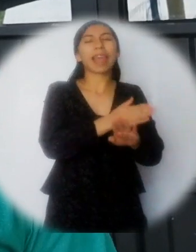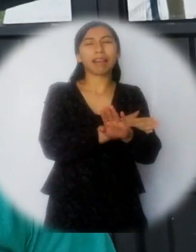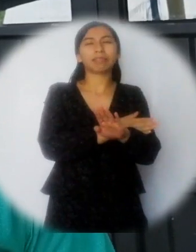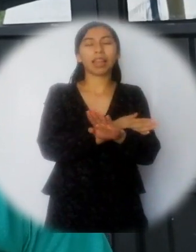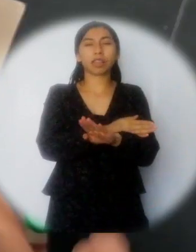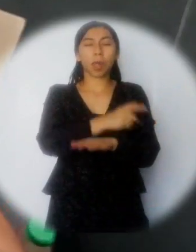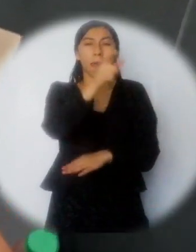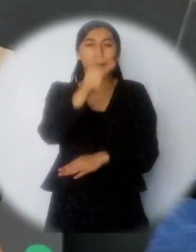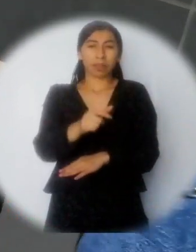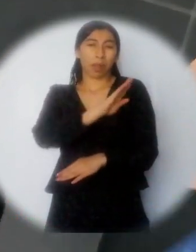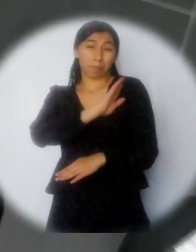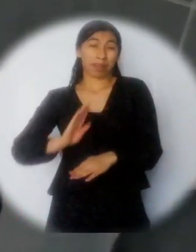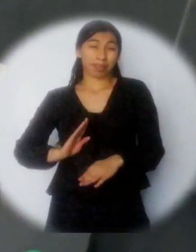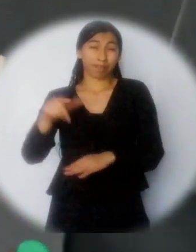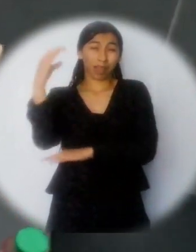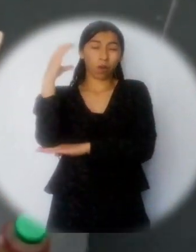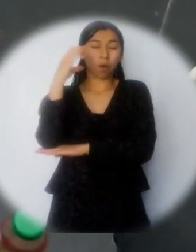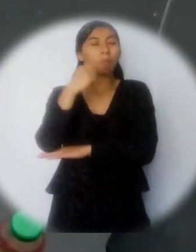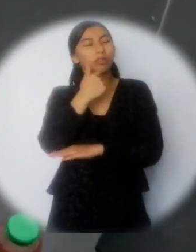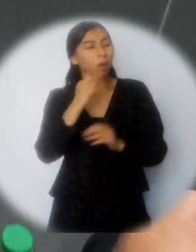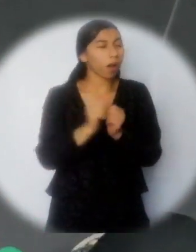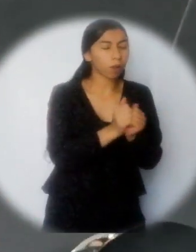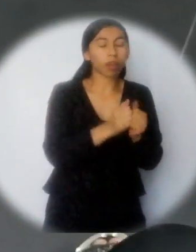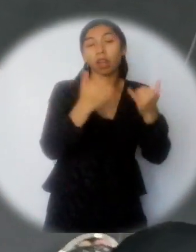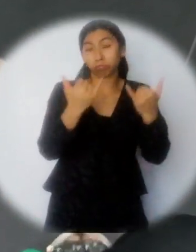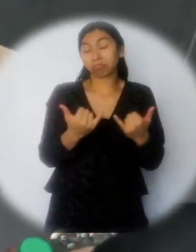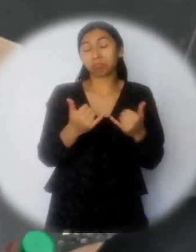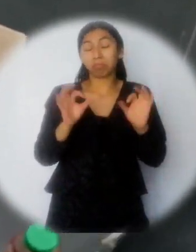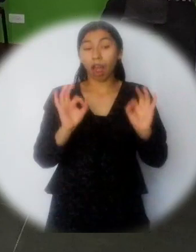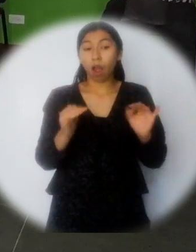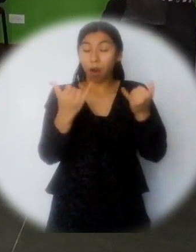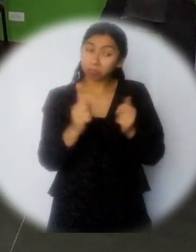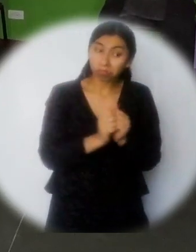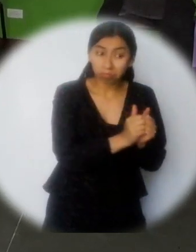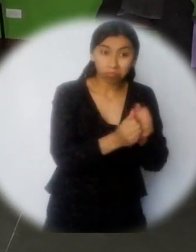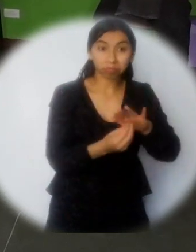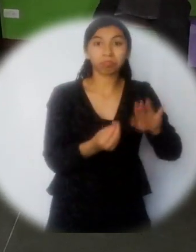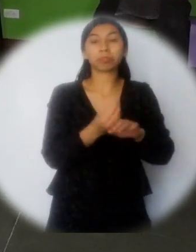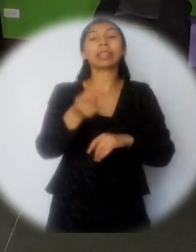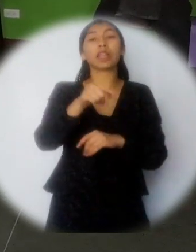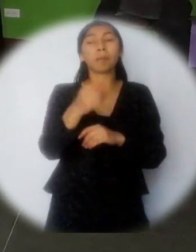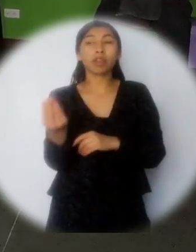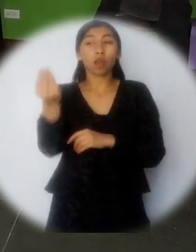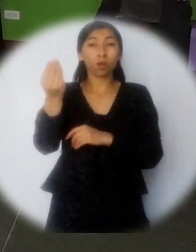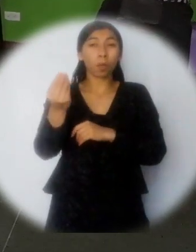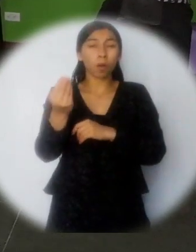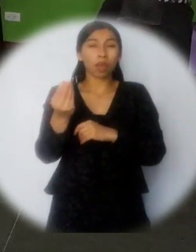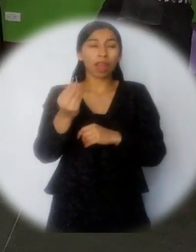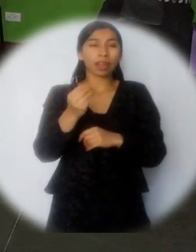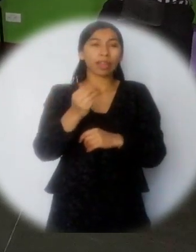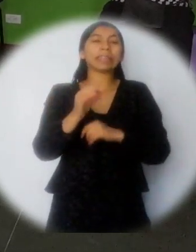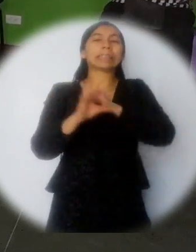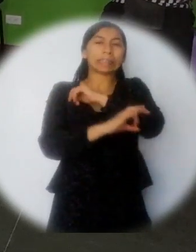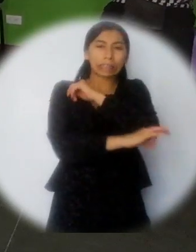presidente de acompañamiento integral a las familias de las víctimas del 15 de agosto. Luego del acercamiento del equipo psicosocial, se